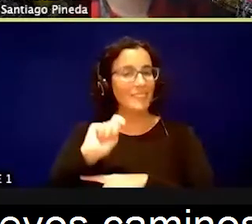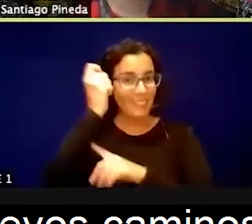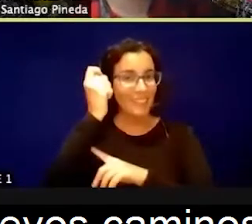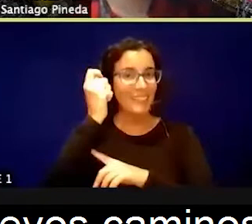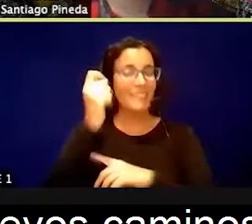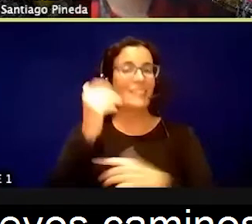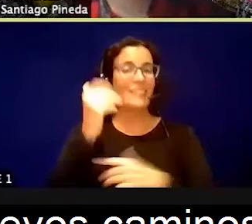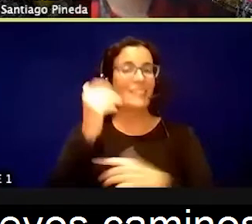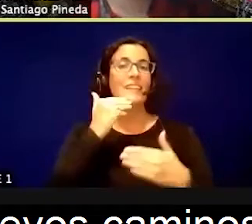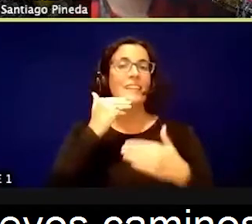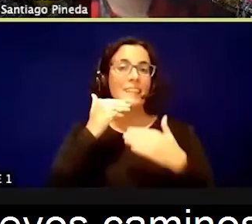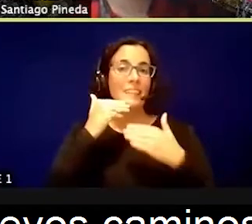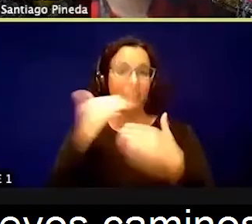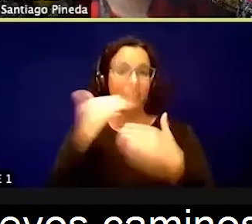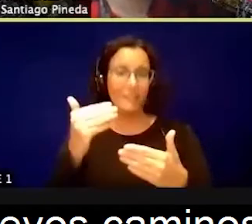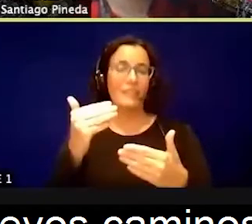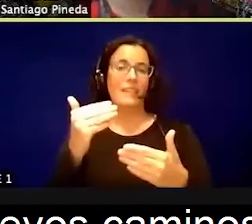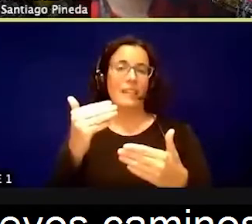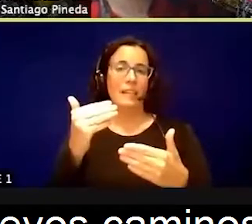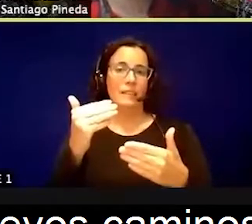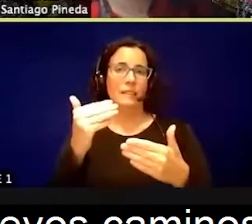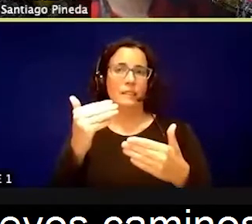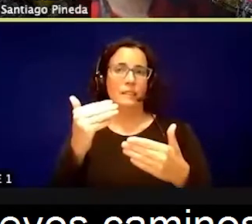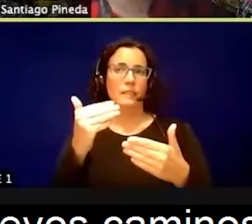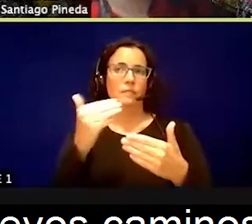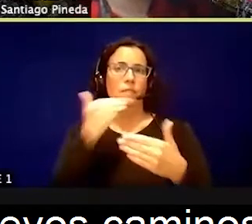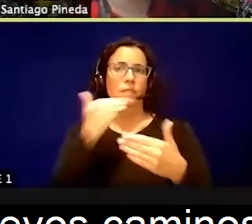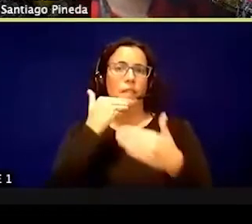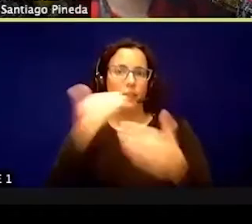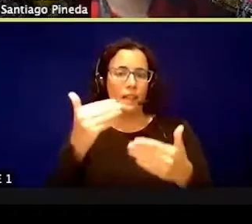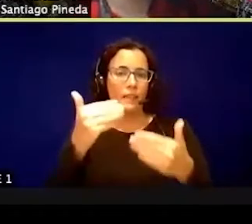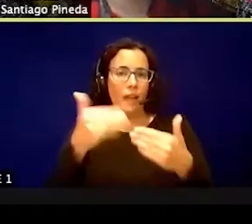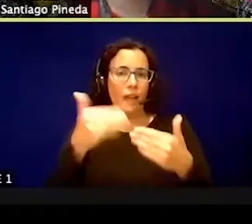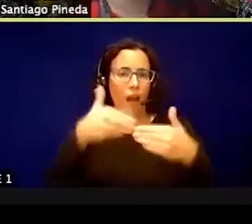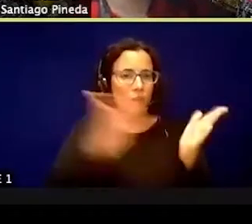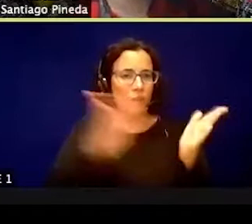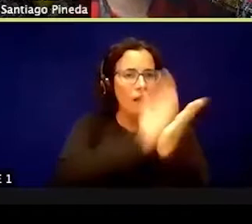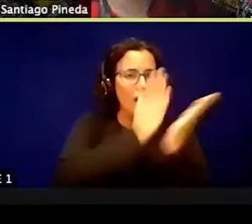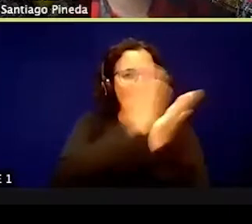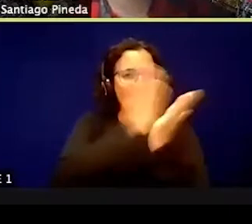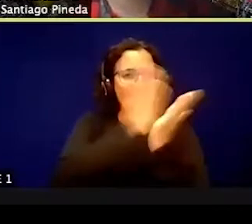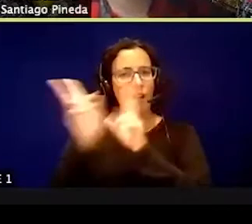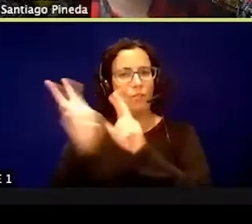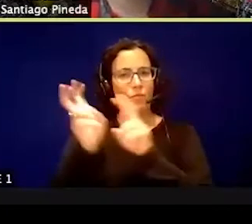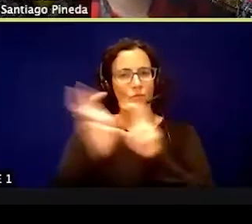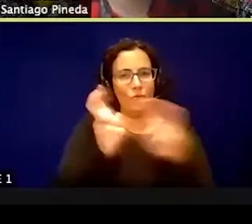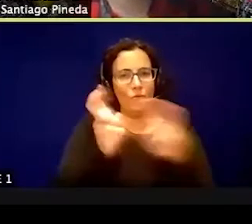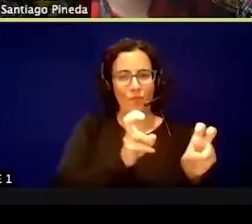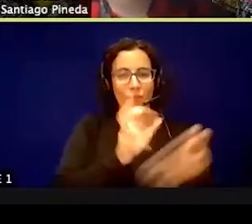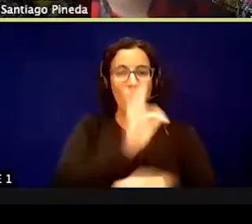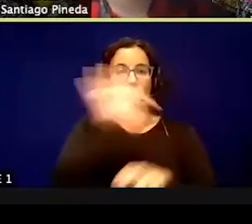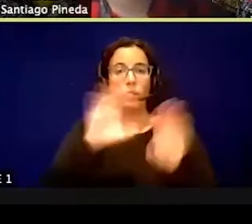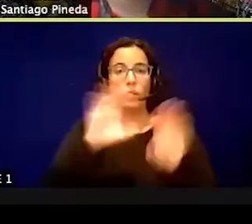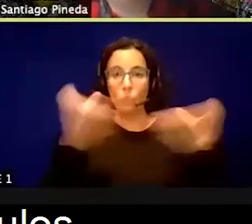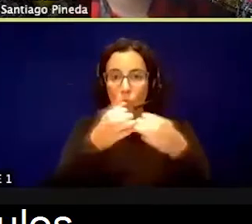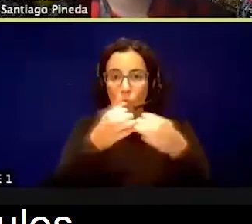que abrió nuevos caminos y un grupo de personas que apoyaron